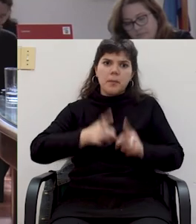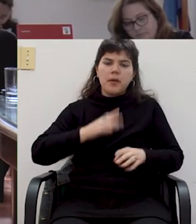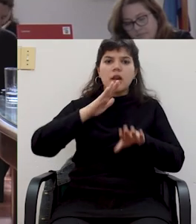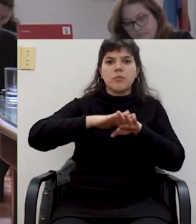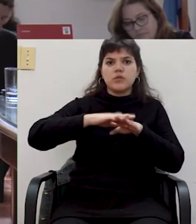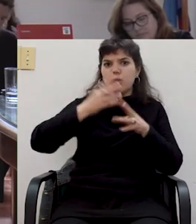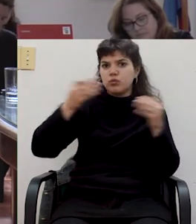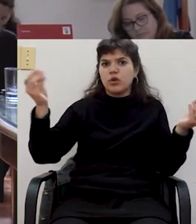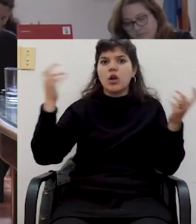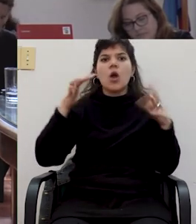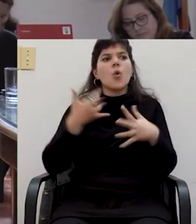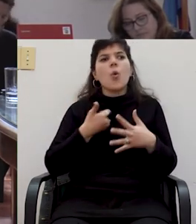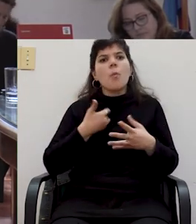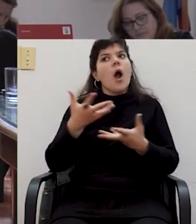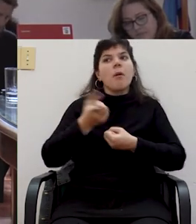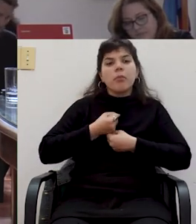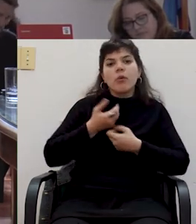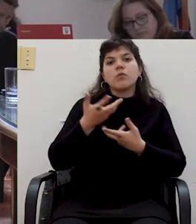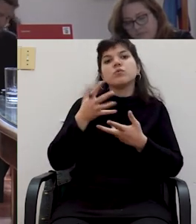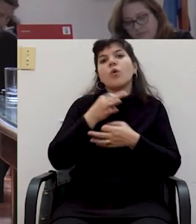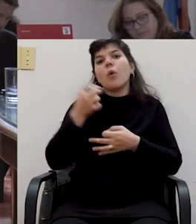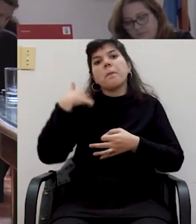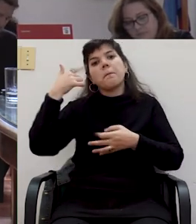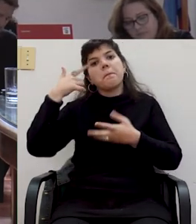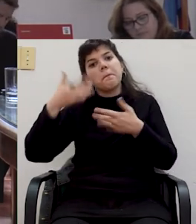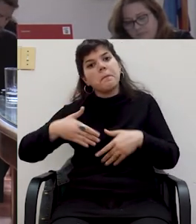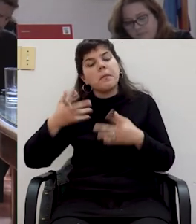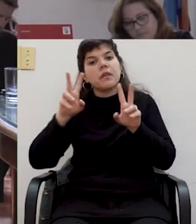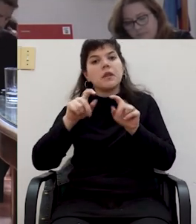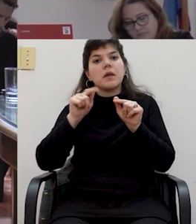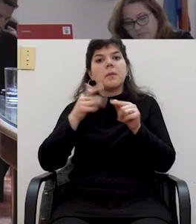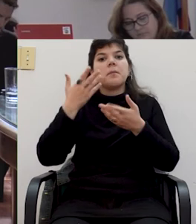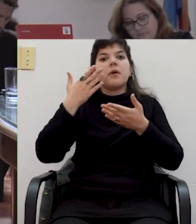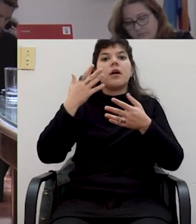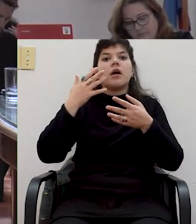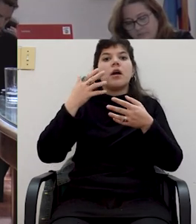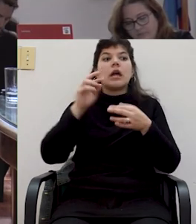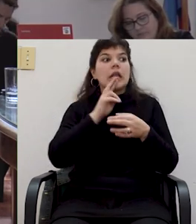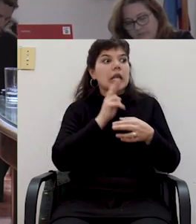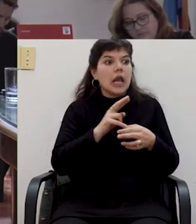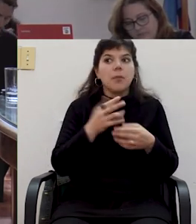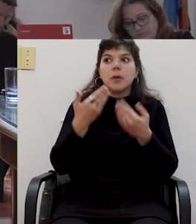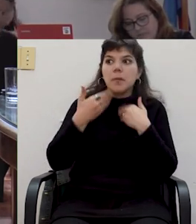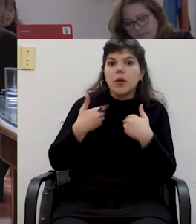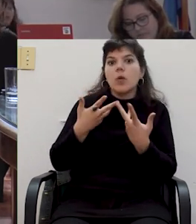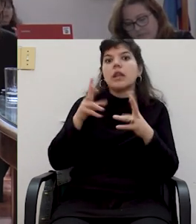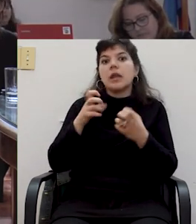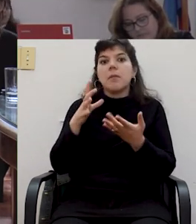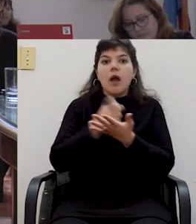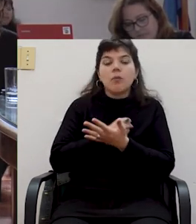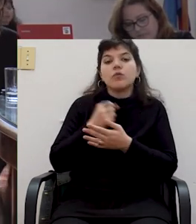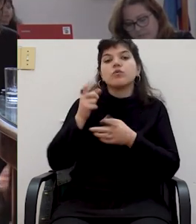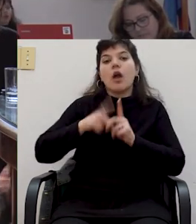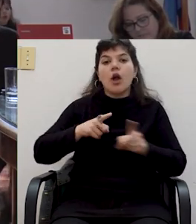disponibles? ¿Cuáles son los apoyos que nos pueden brindar para poder pensar y accionar en relación a los mecanismos de detección y respuesta a las situaciones de abuso y acoso